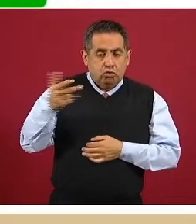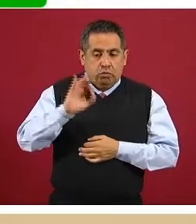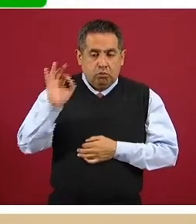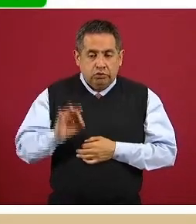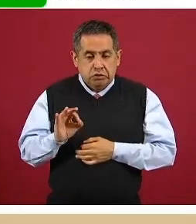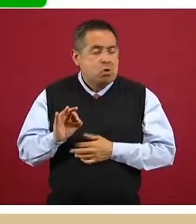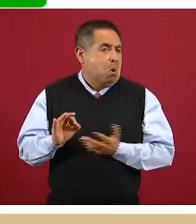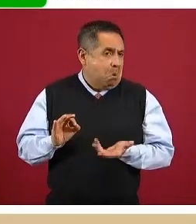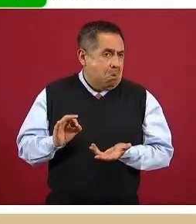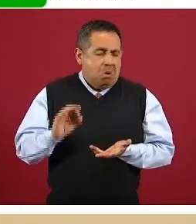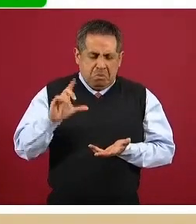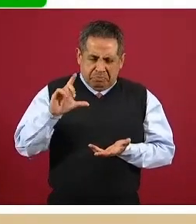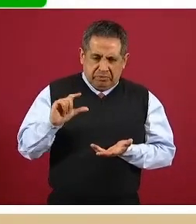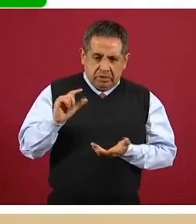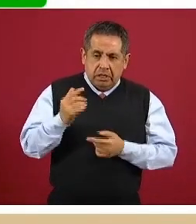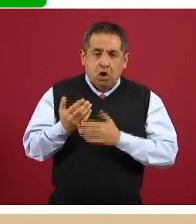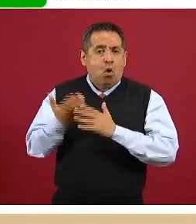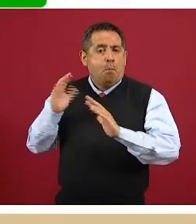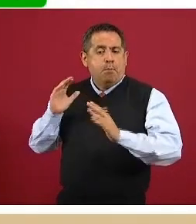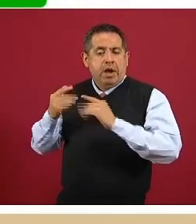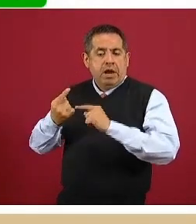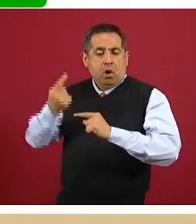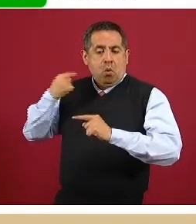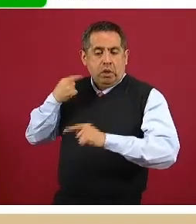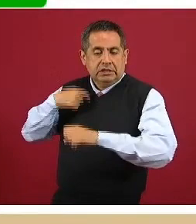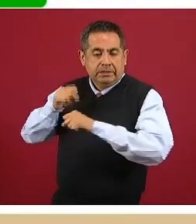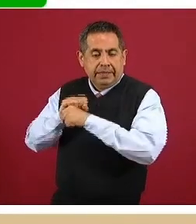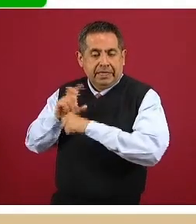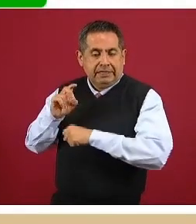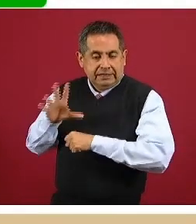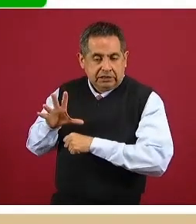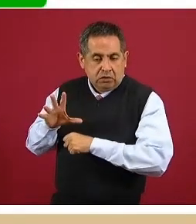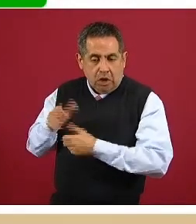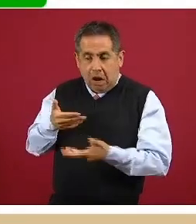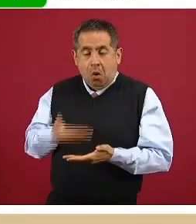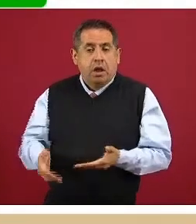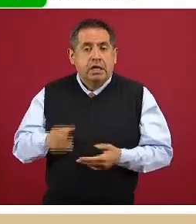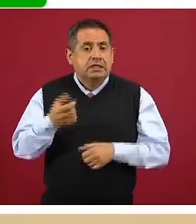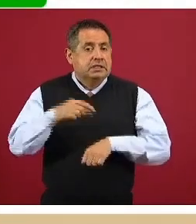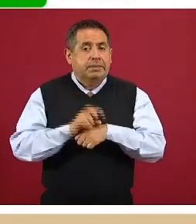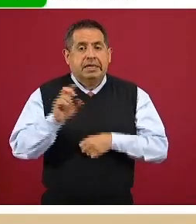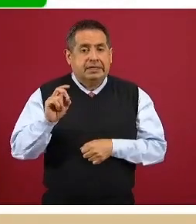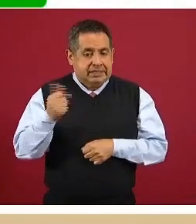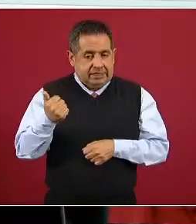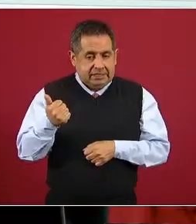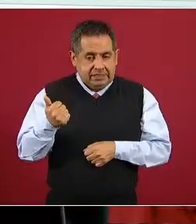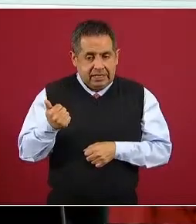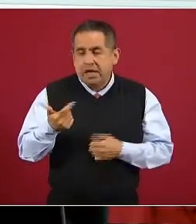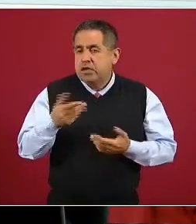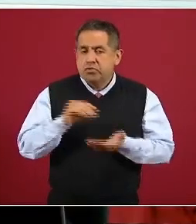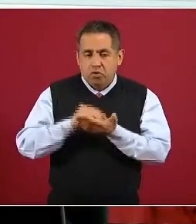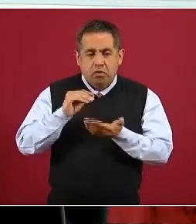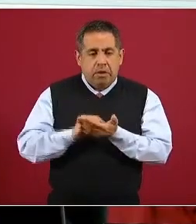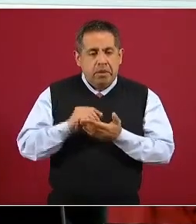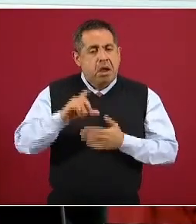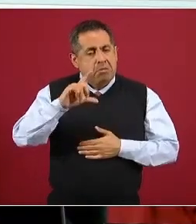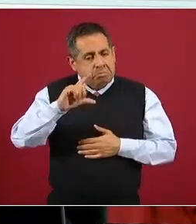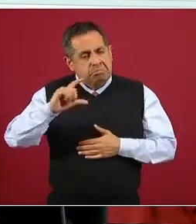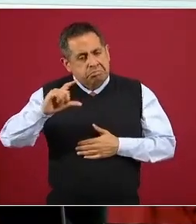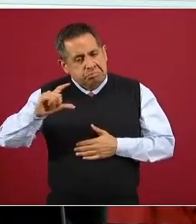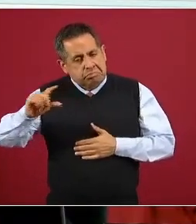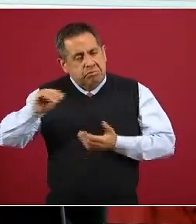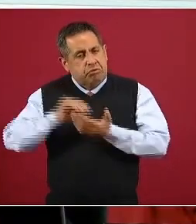8% en relación a la semana 35, para la semana 36, y esto lógicamente continúa a su vez también entonces